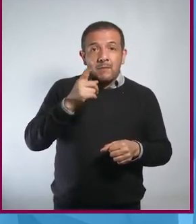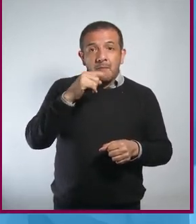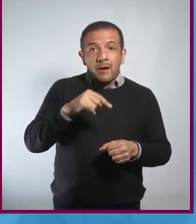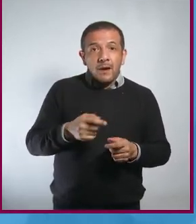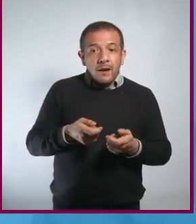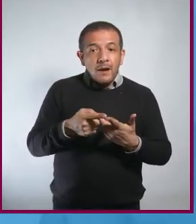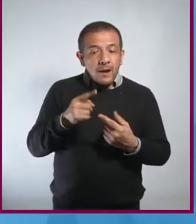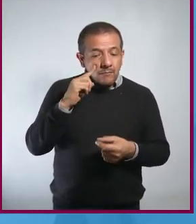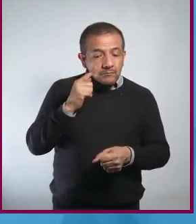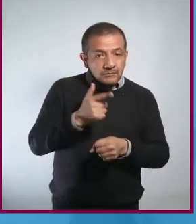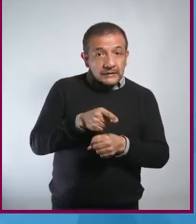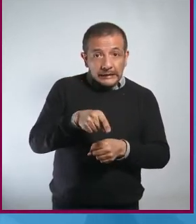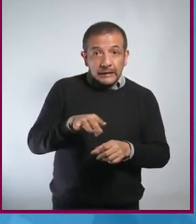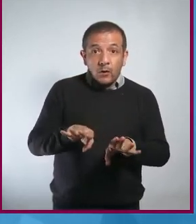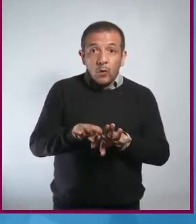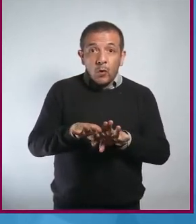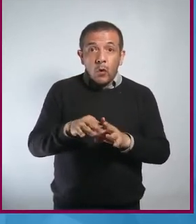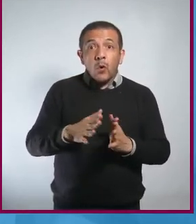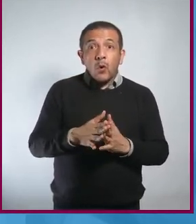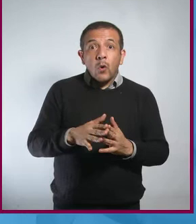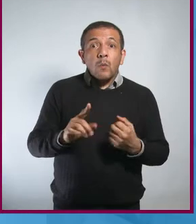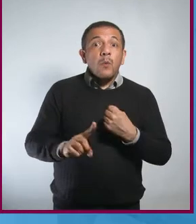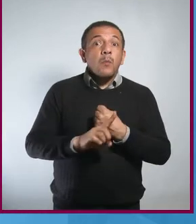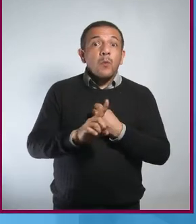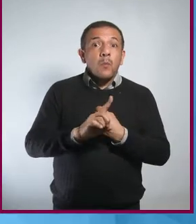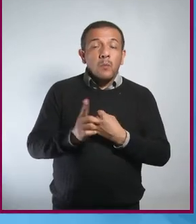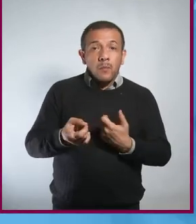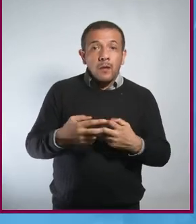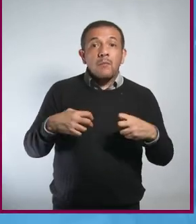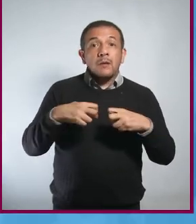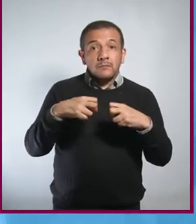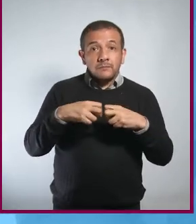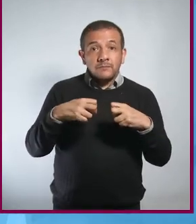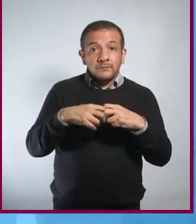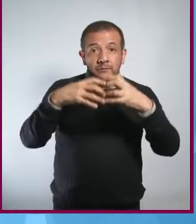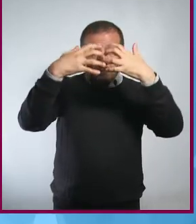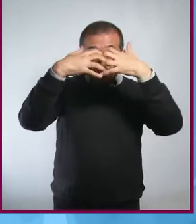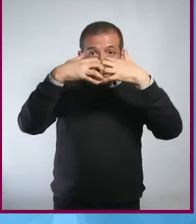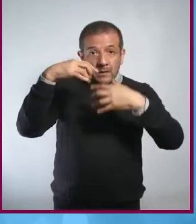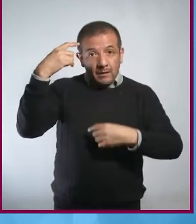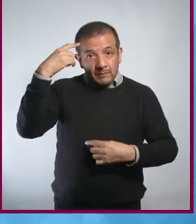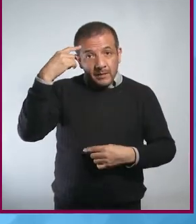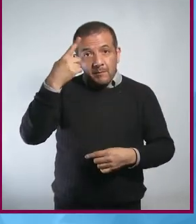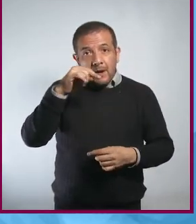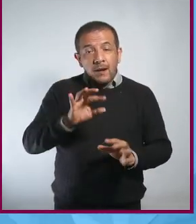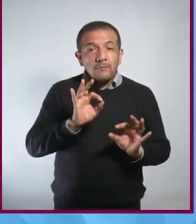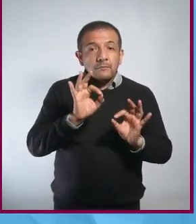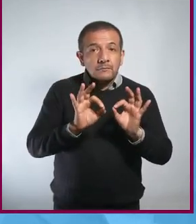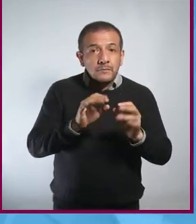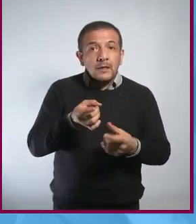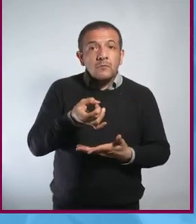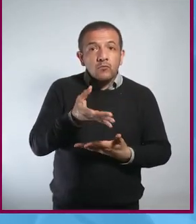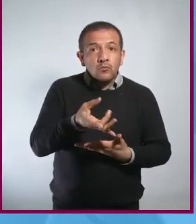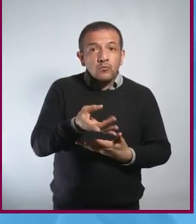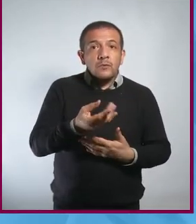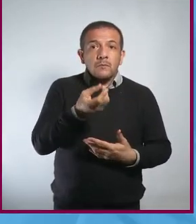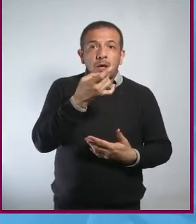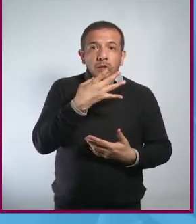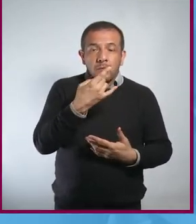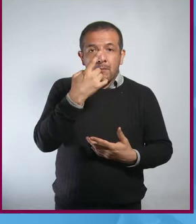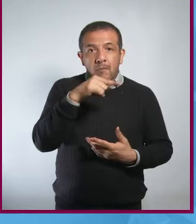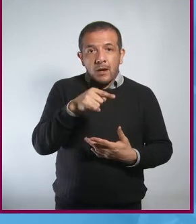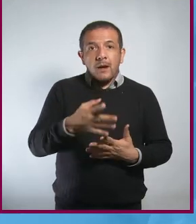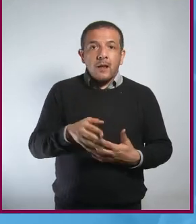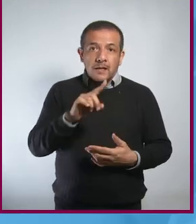para poder detectar cualquier problema neurológico y se le pueda dar un tratamiento adecuado. No existe